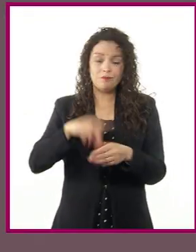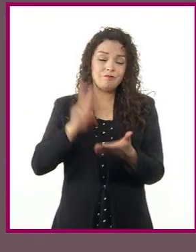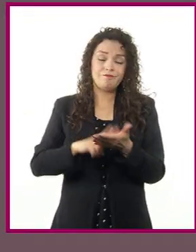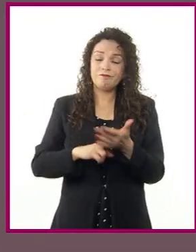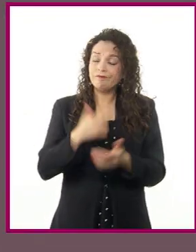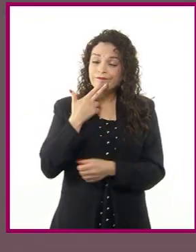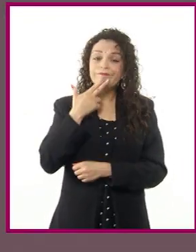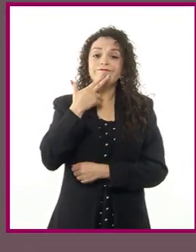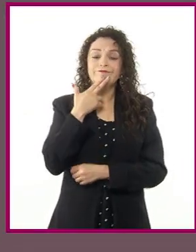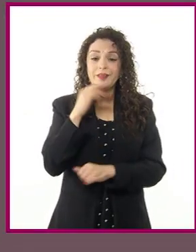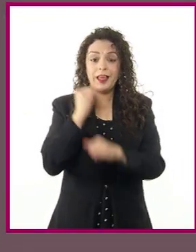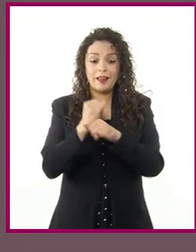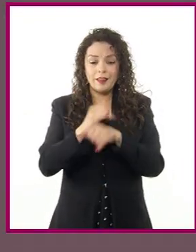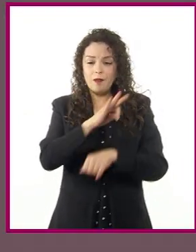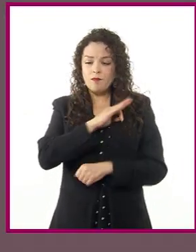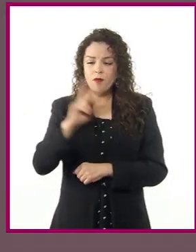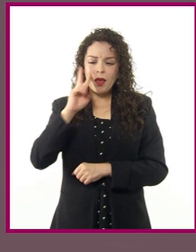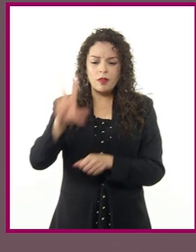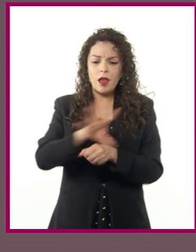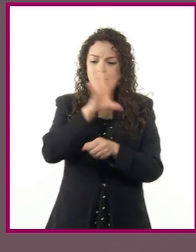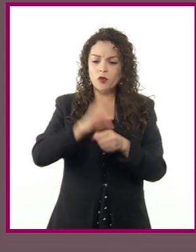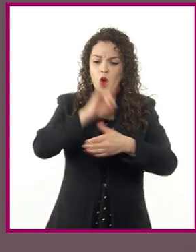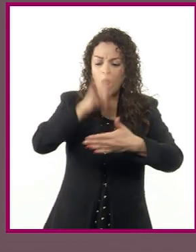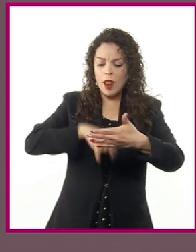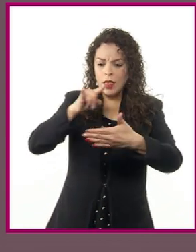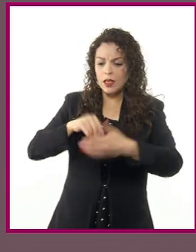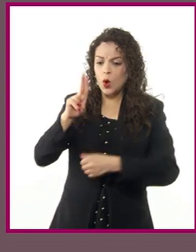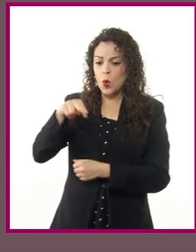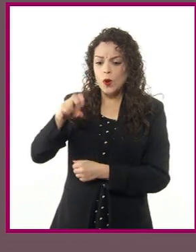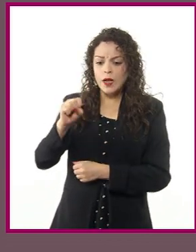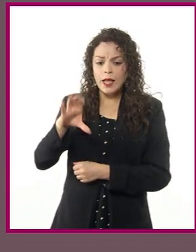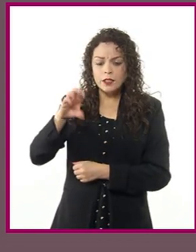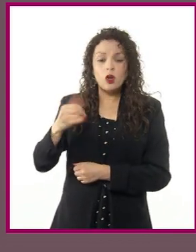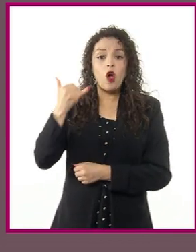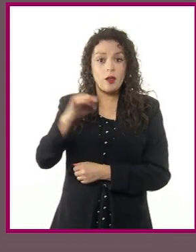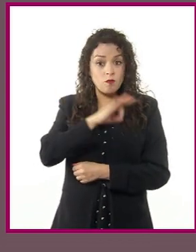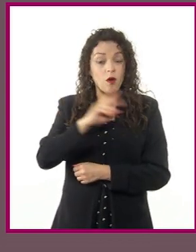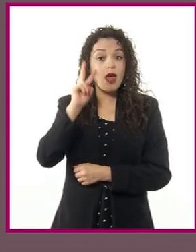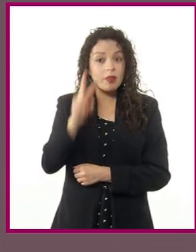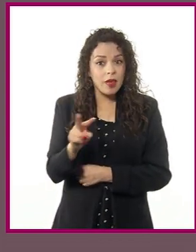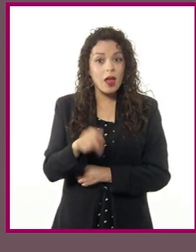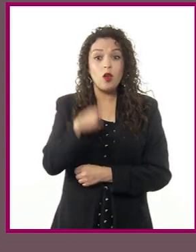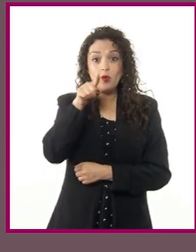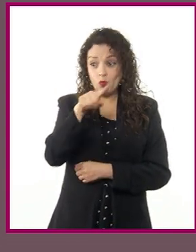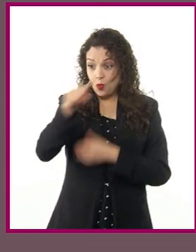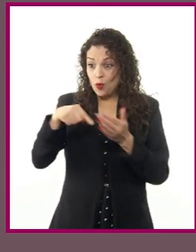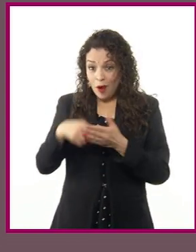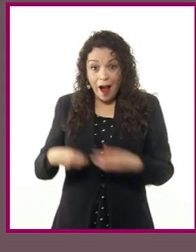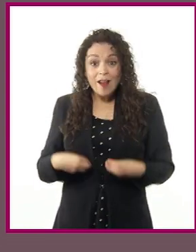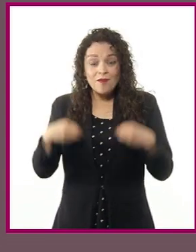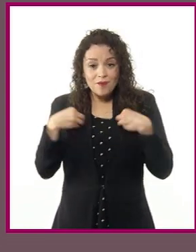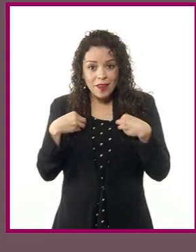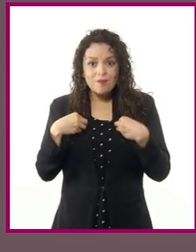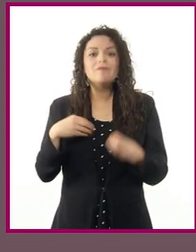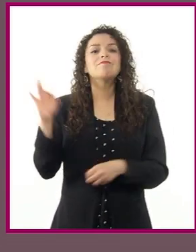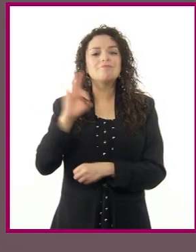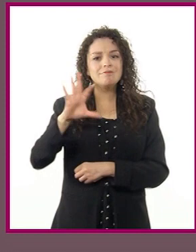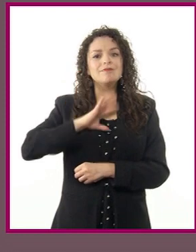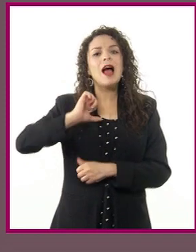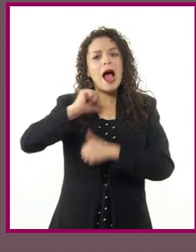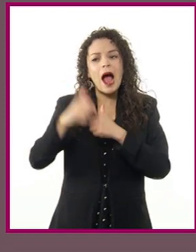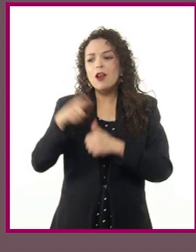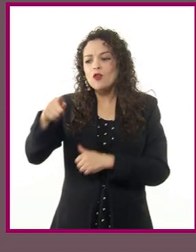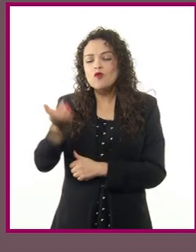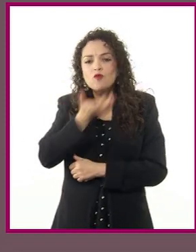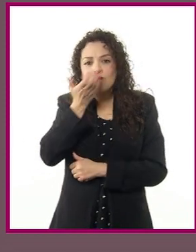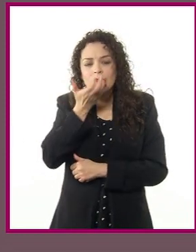Internet pueden encontrar la lista completa de la UNESCO y muy posiblemente encuentren que donde ustedes viven tienen una tradición o algún